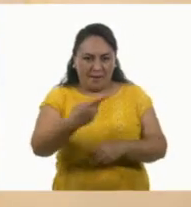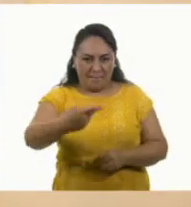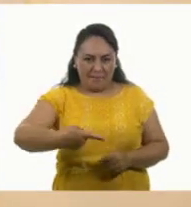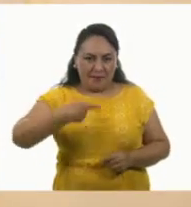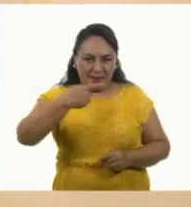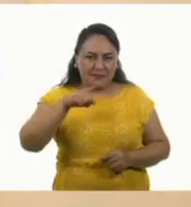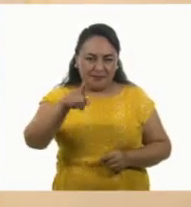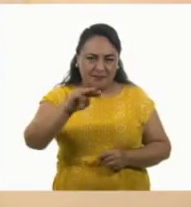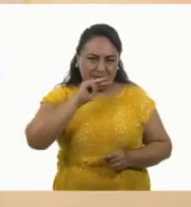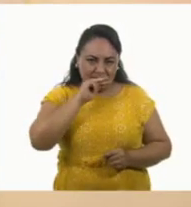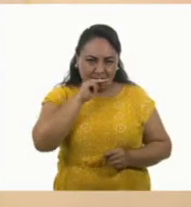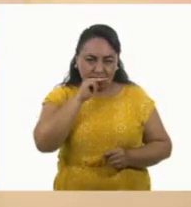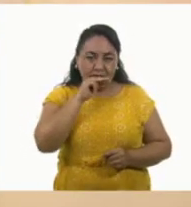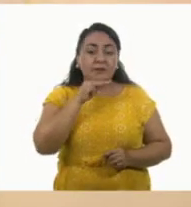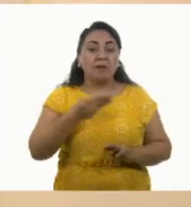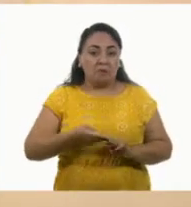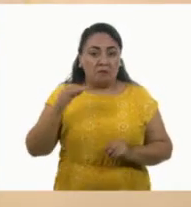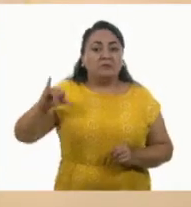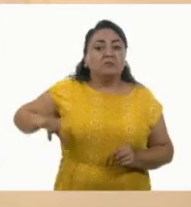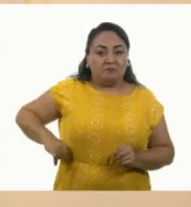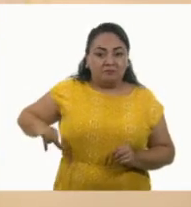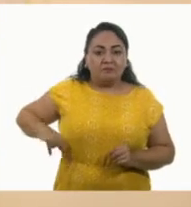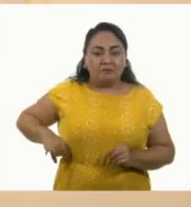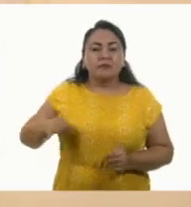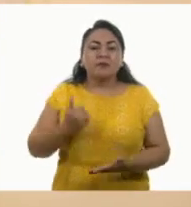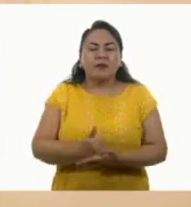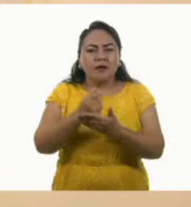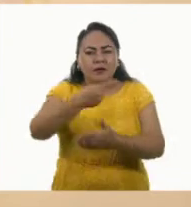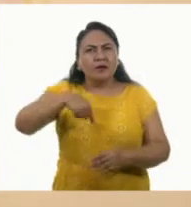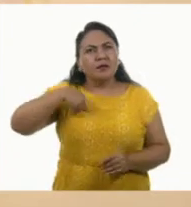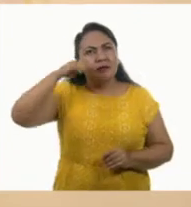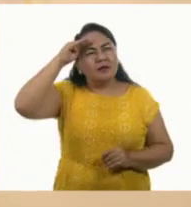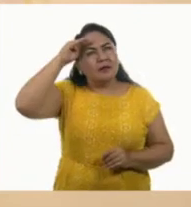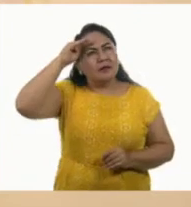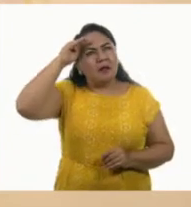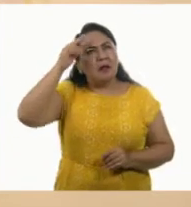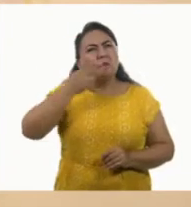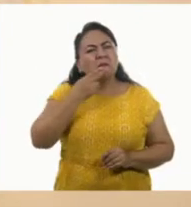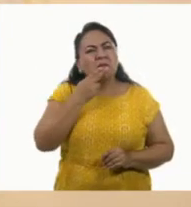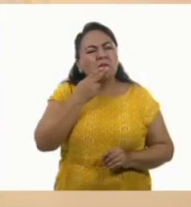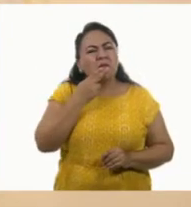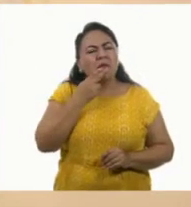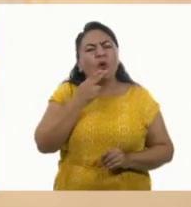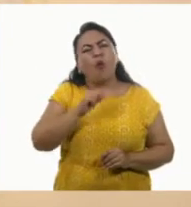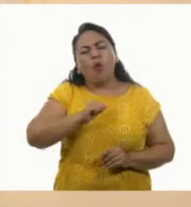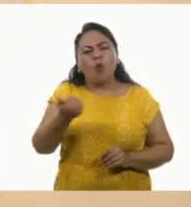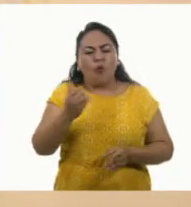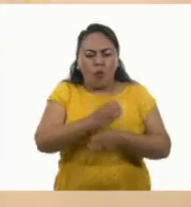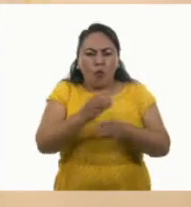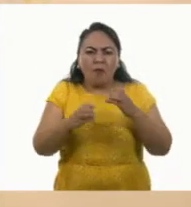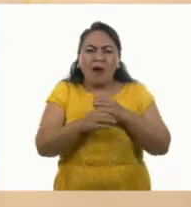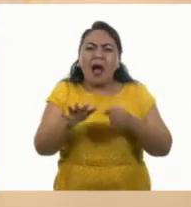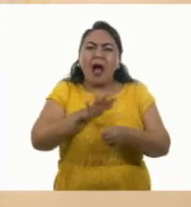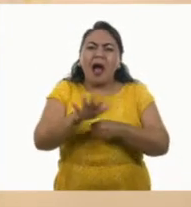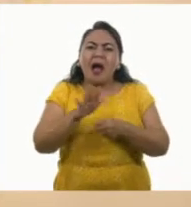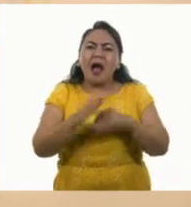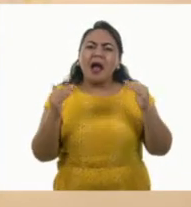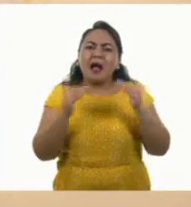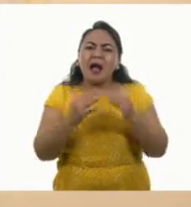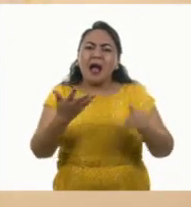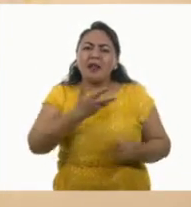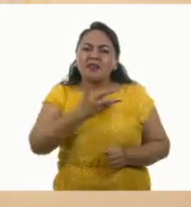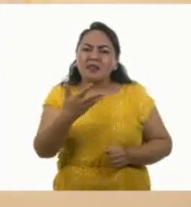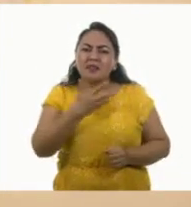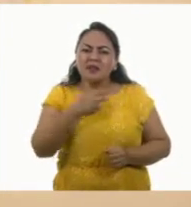plantea esta mamá son muy interesantes y nos ayudan a pensar en la utilidad que le podemos dar a los objetos que tenemos en casa y